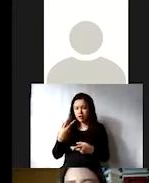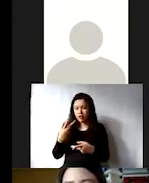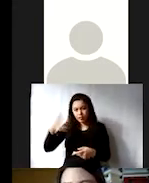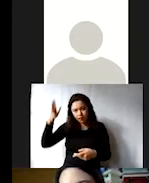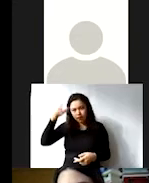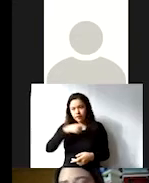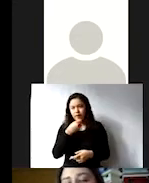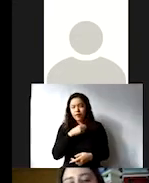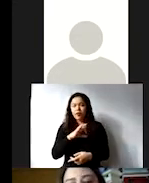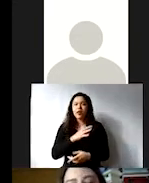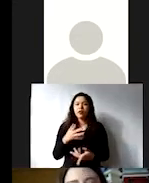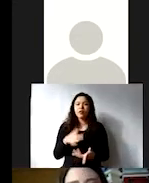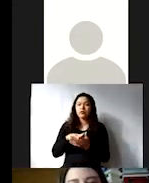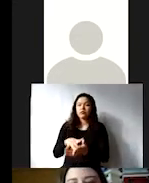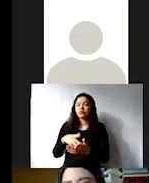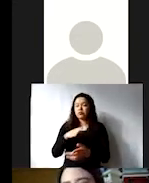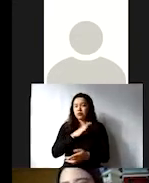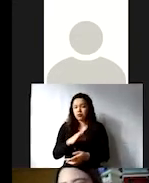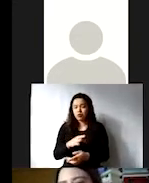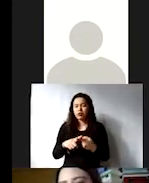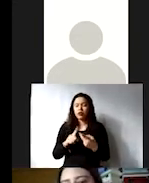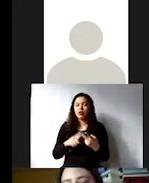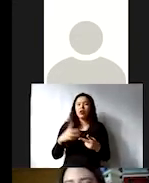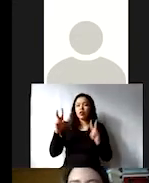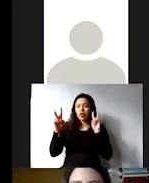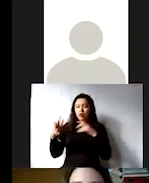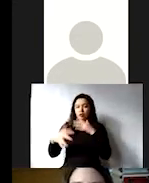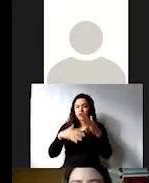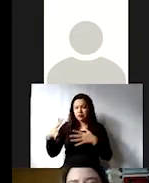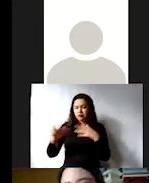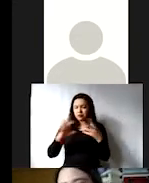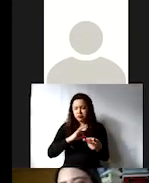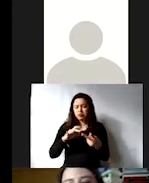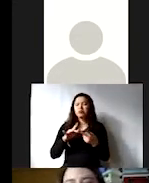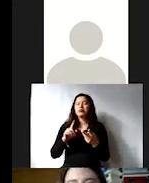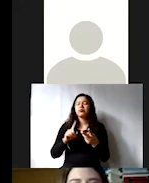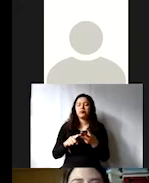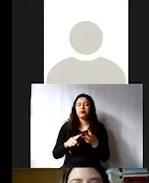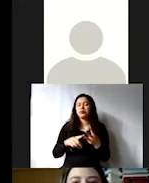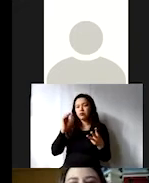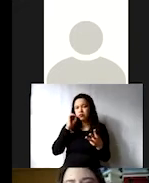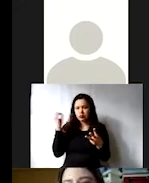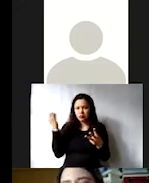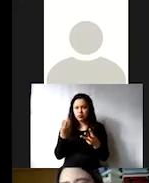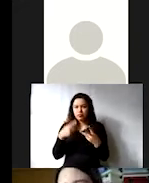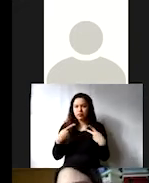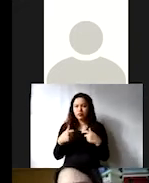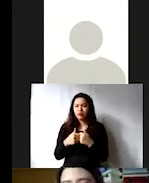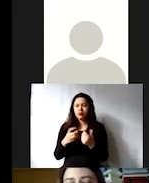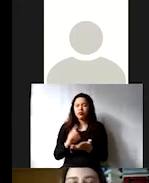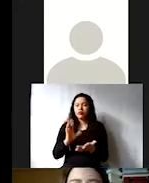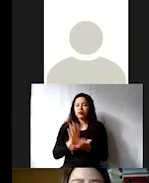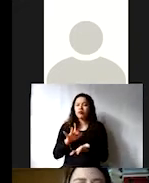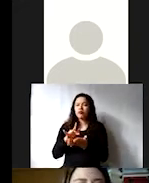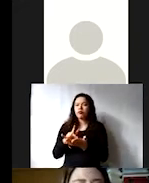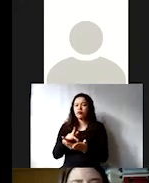de la tercera edad, puedo ser una organización que trabaja con cuestiones ambientales, puedo ser una organización que trabaje con personas con discapacidad